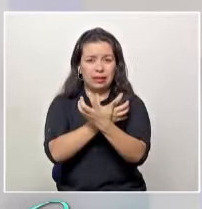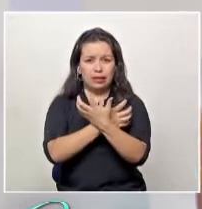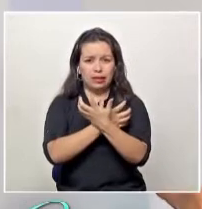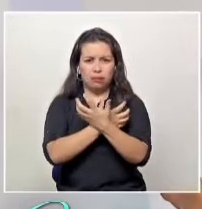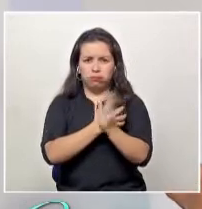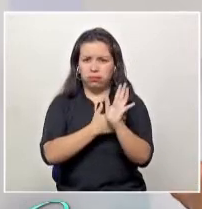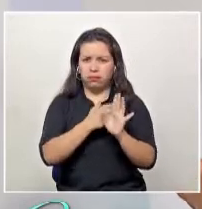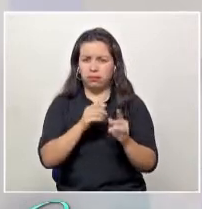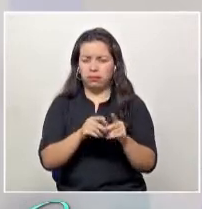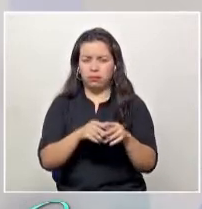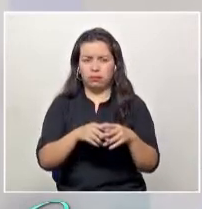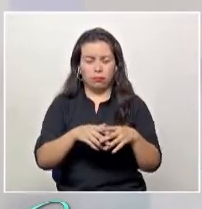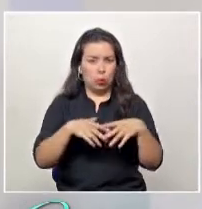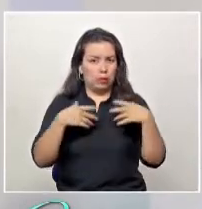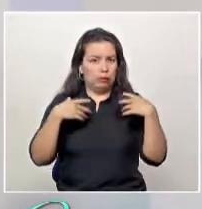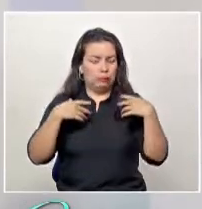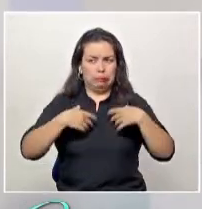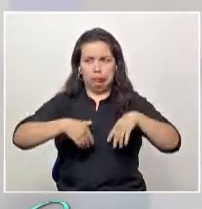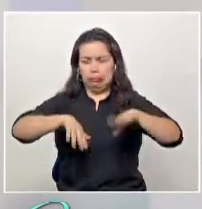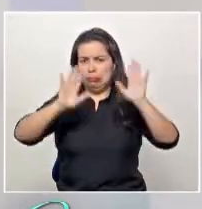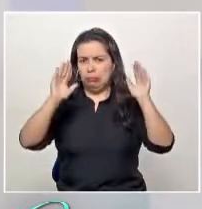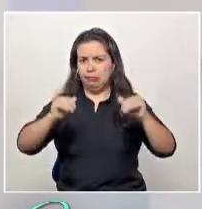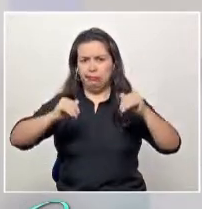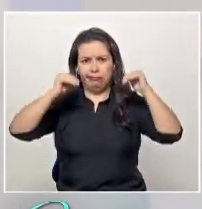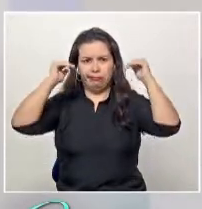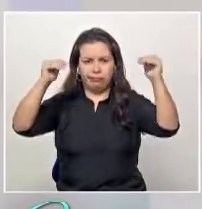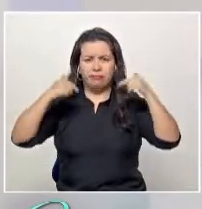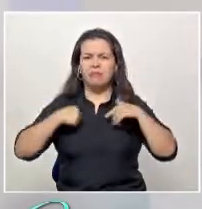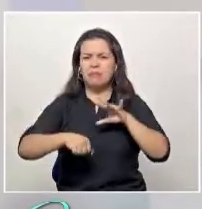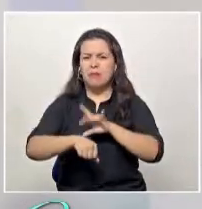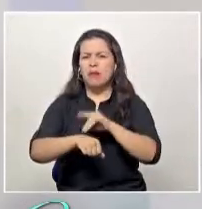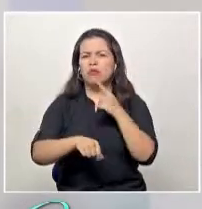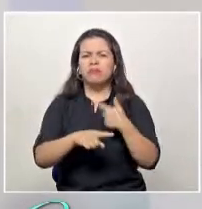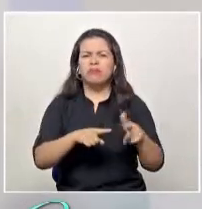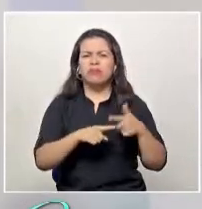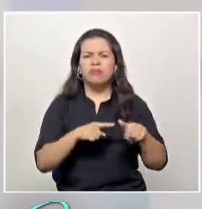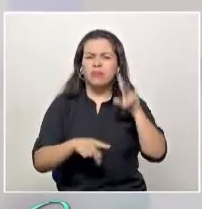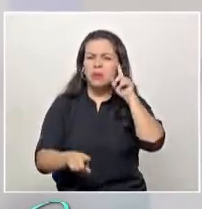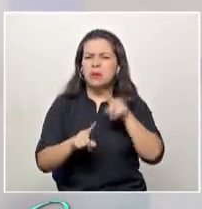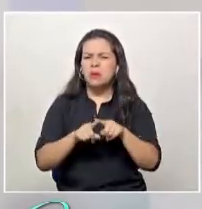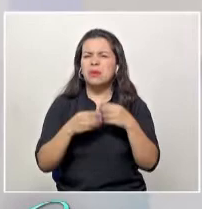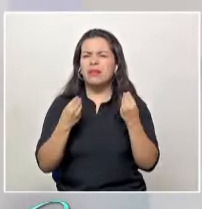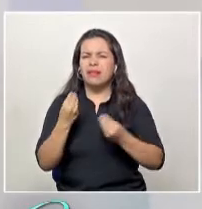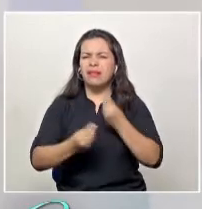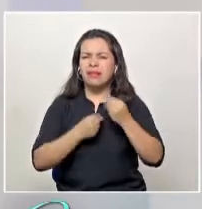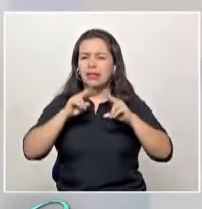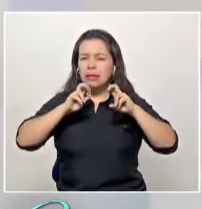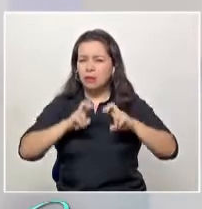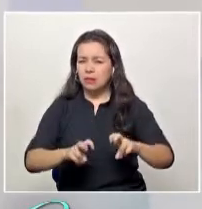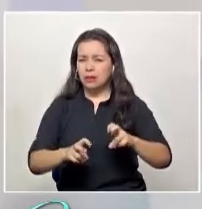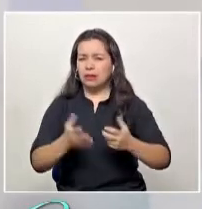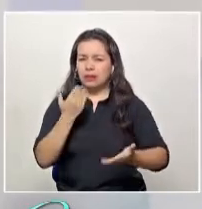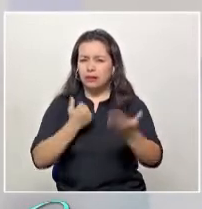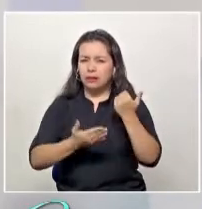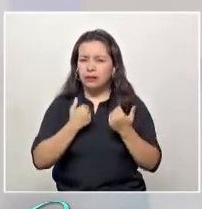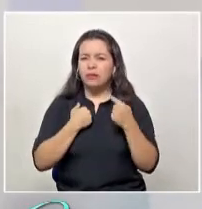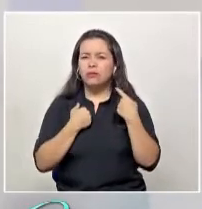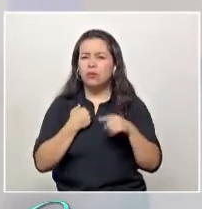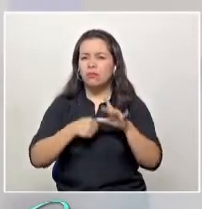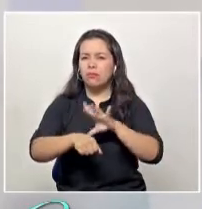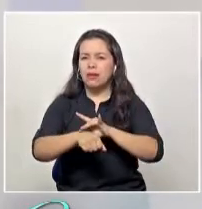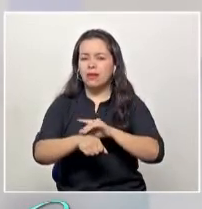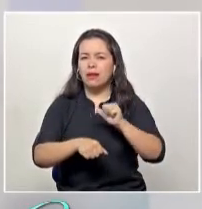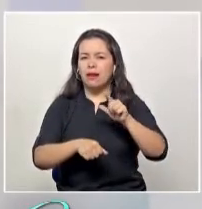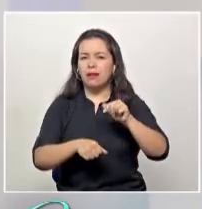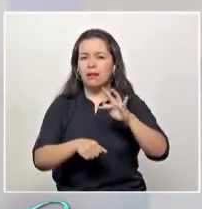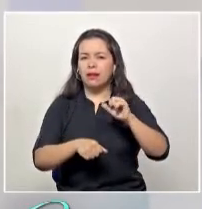grande, tan amplia. Porque muchos médicos nos hemos dado a la tarea de estudiar e investigar lo que ha sido mal llamado medicina